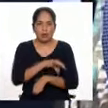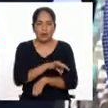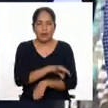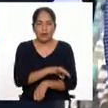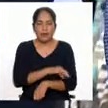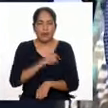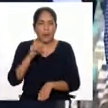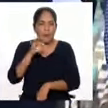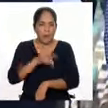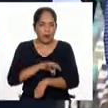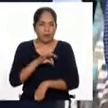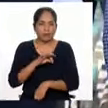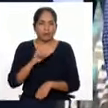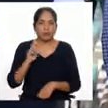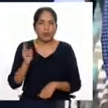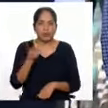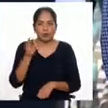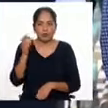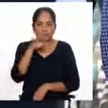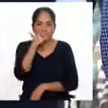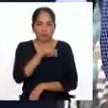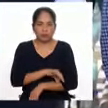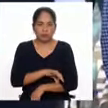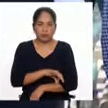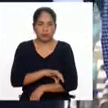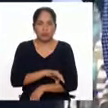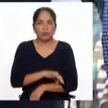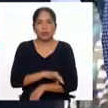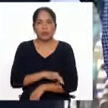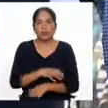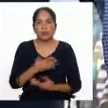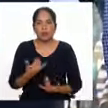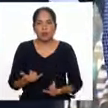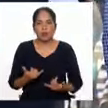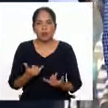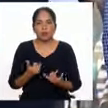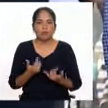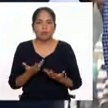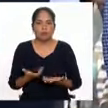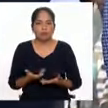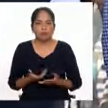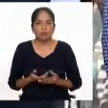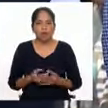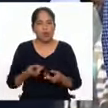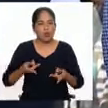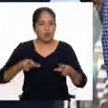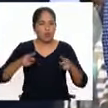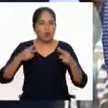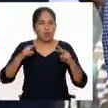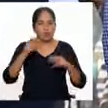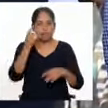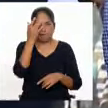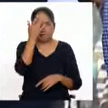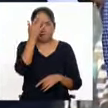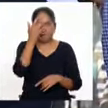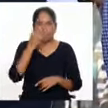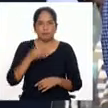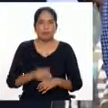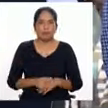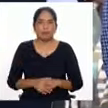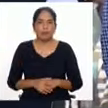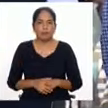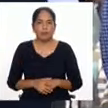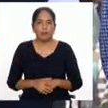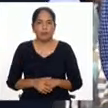el primer dengue, el segundo que te pica ya no te hace inmune, al contrario, te perjudica más la salud. Tenemos